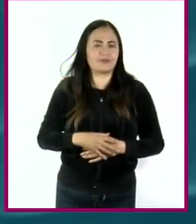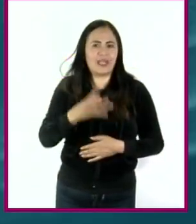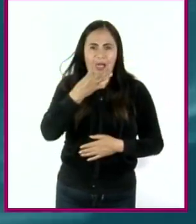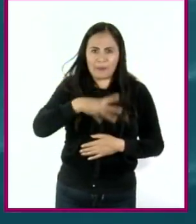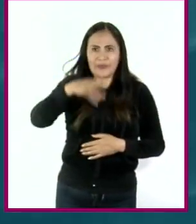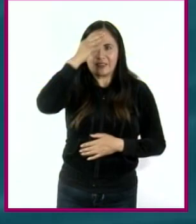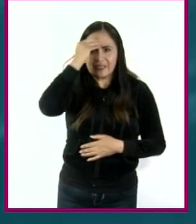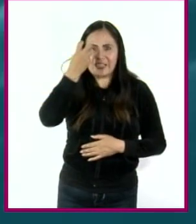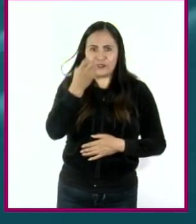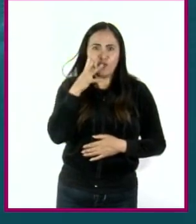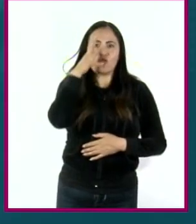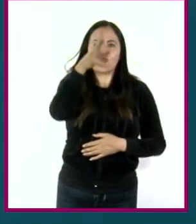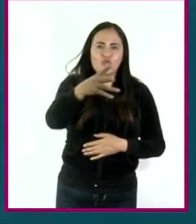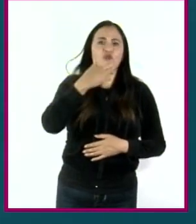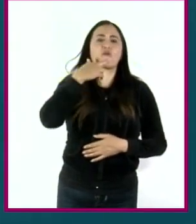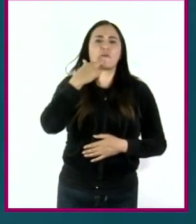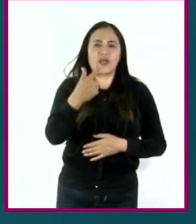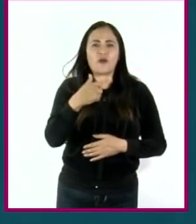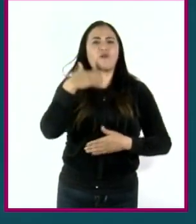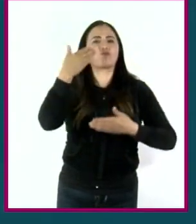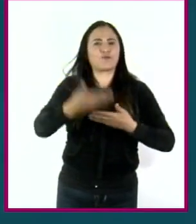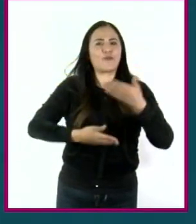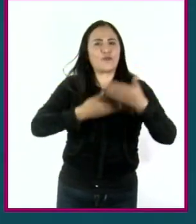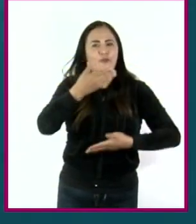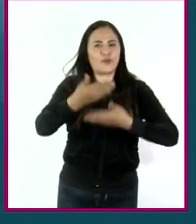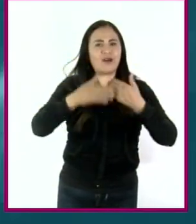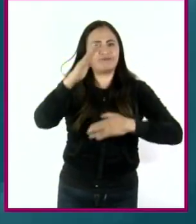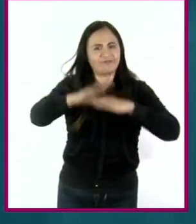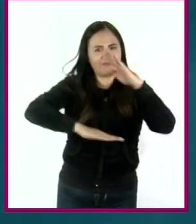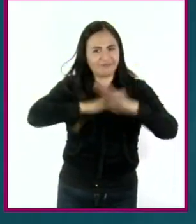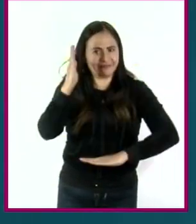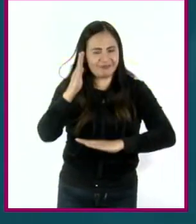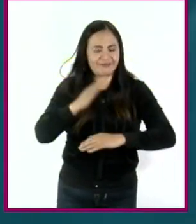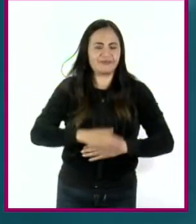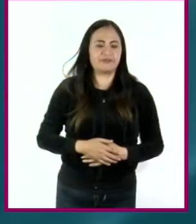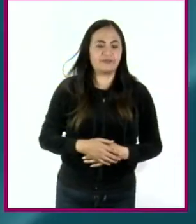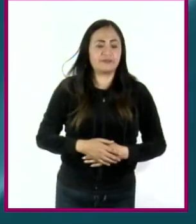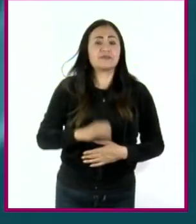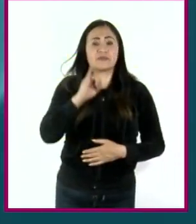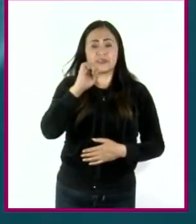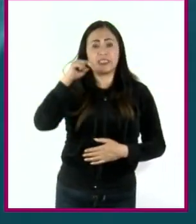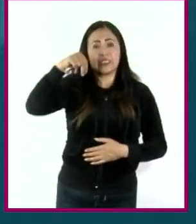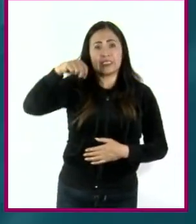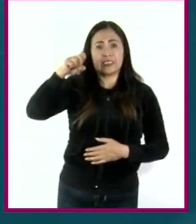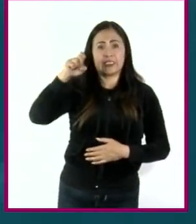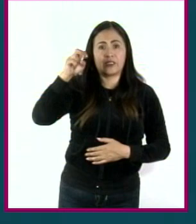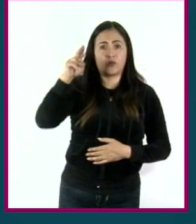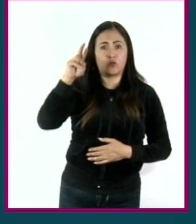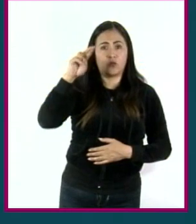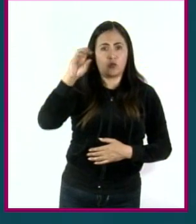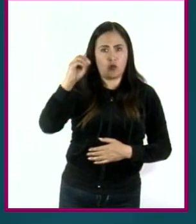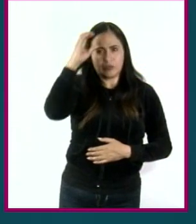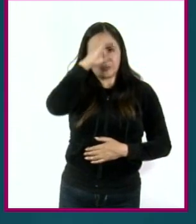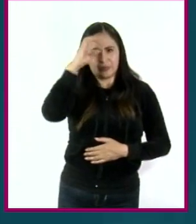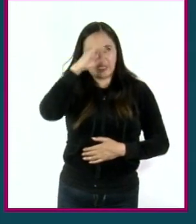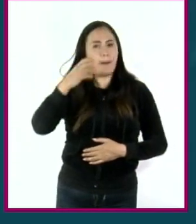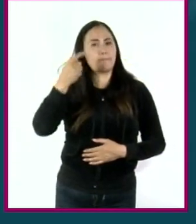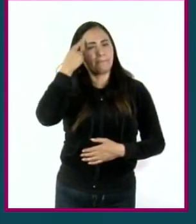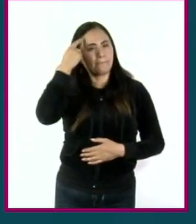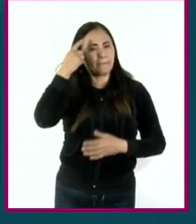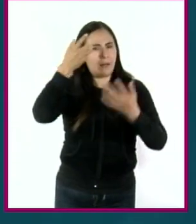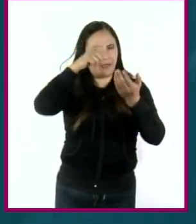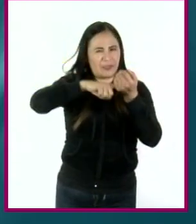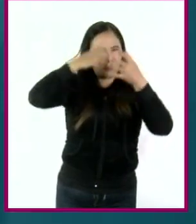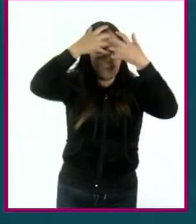un futuro, nos permite avanzar en la vida. Y es que desde el punto de vista de la neurociencia, el cerebro y el proceso de aprendizaje